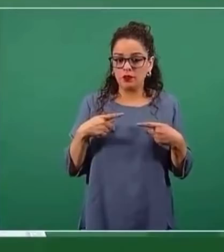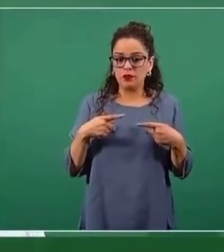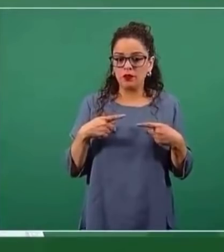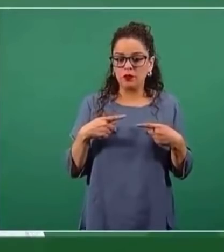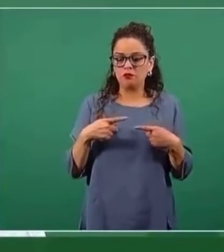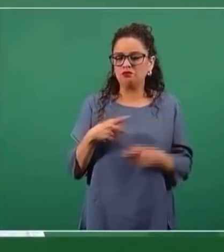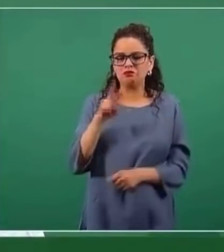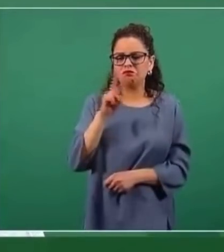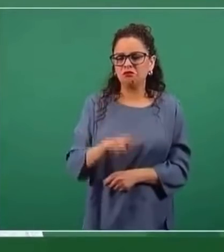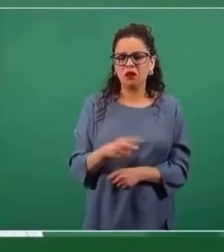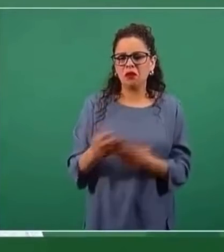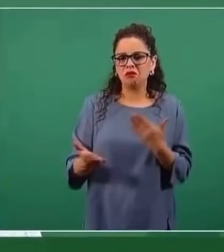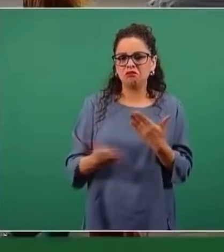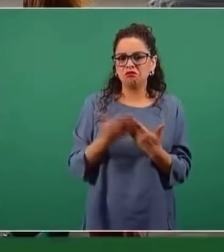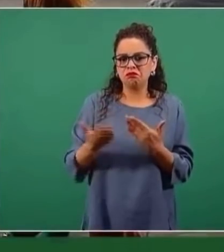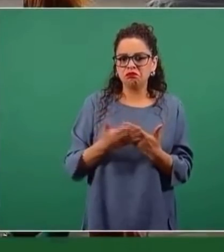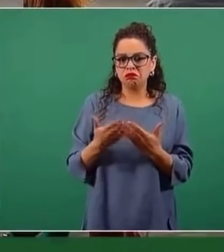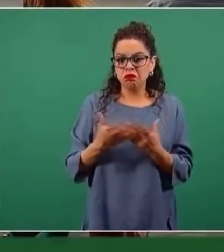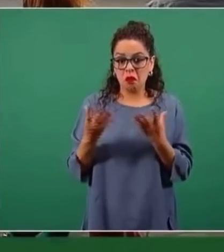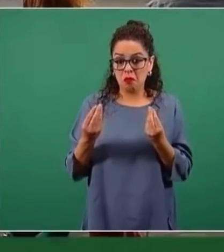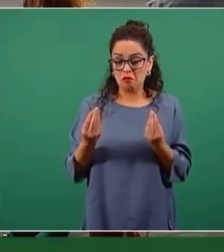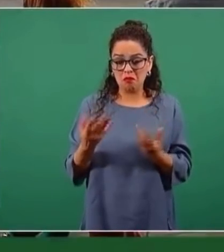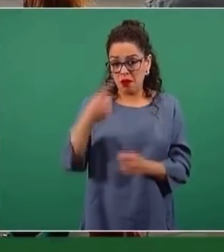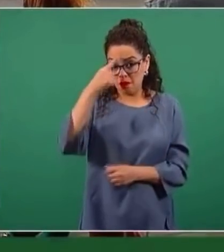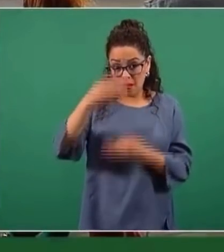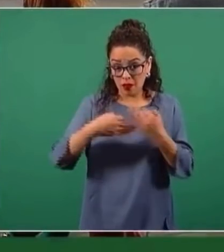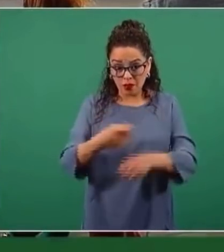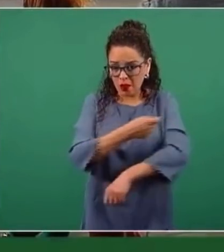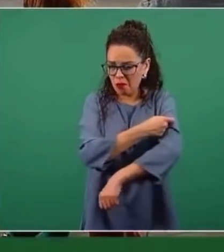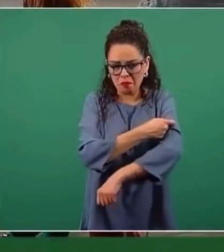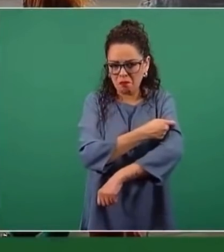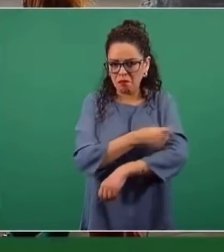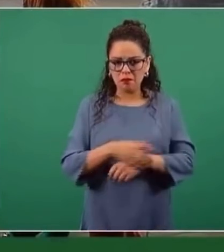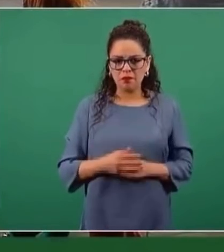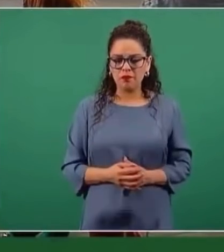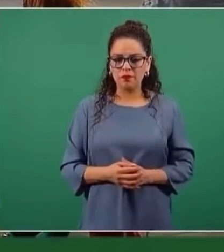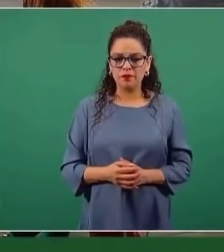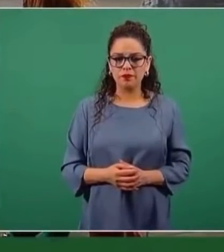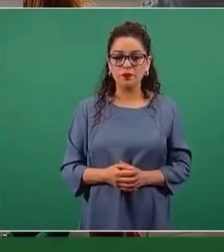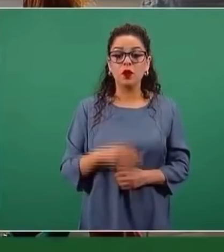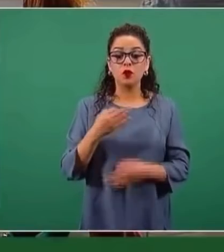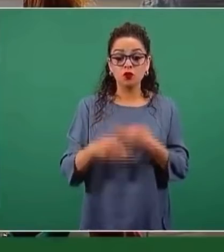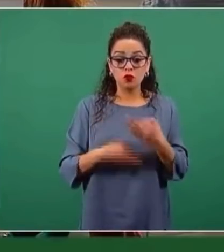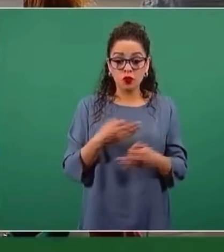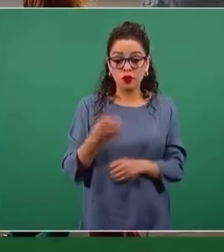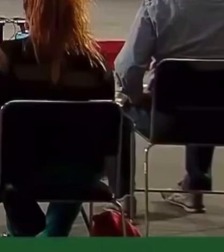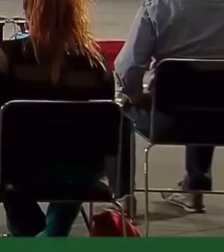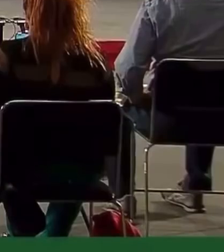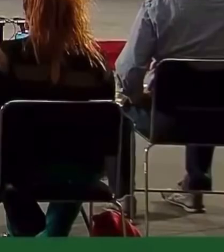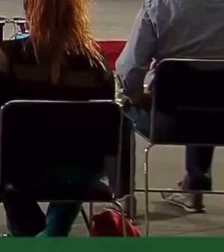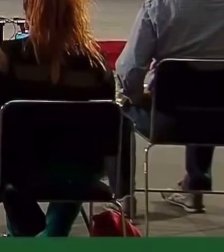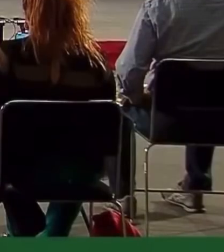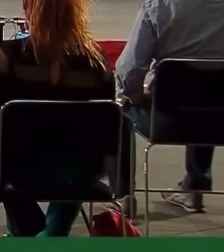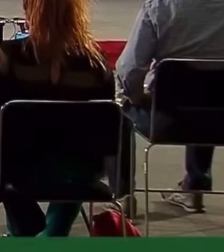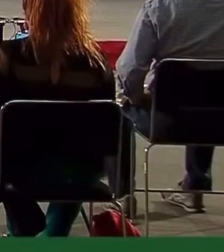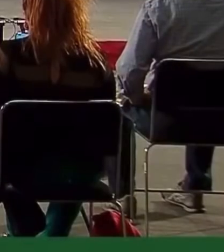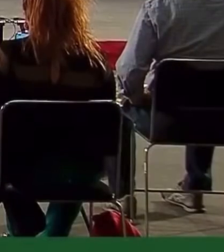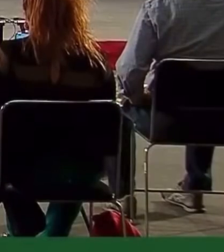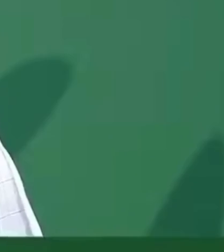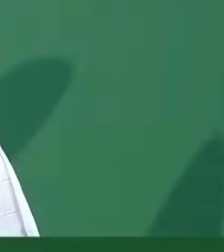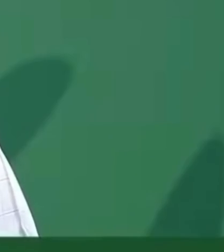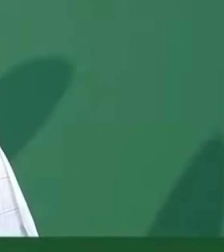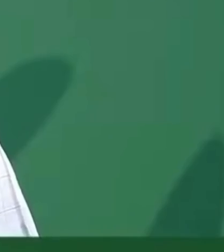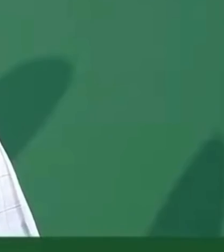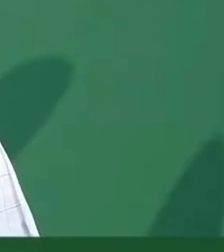escasas o muy pocas para prácticamente todas las vacunas, y prácticamente todas ellas tienen en común que si una